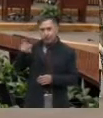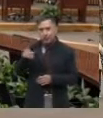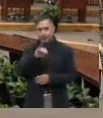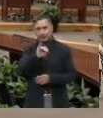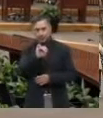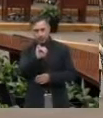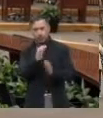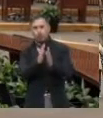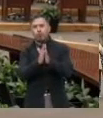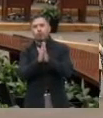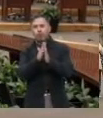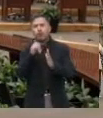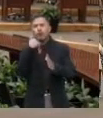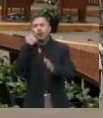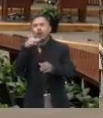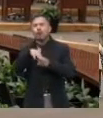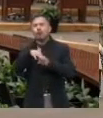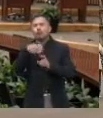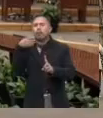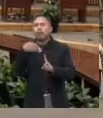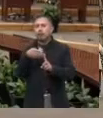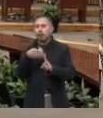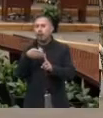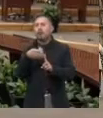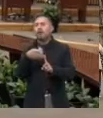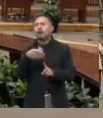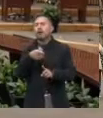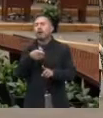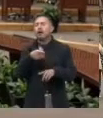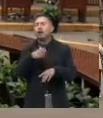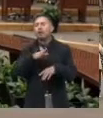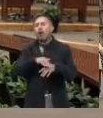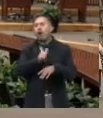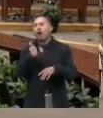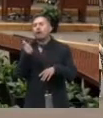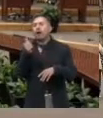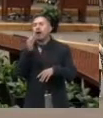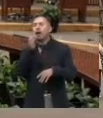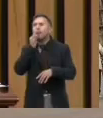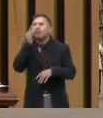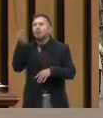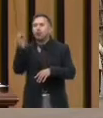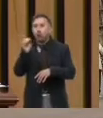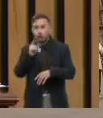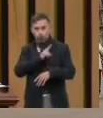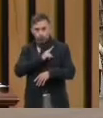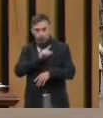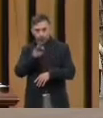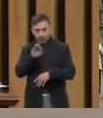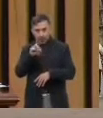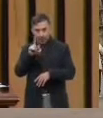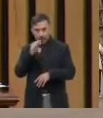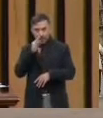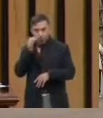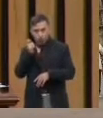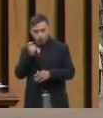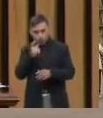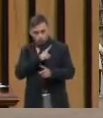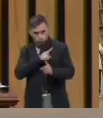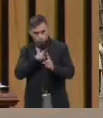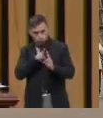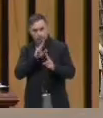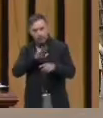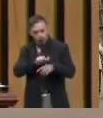una votación en lo particular respecto de la omisión de otras vistas, no solo la de Fede, sino ya